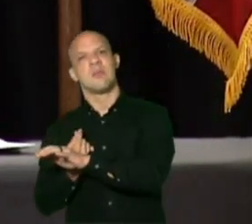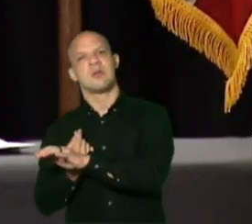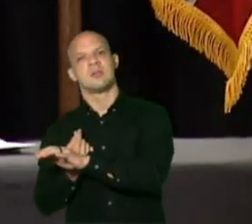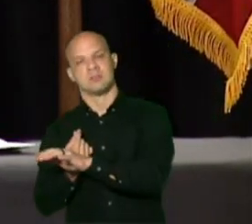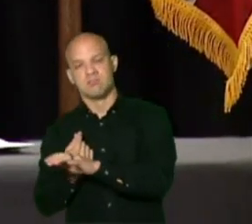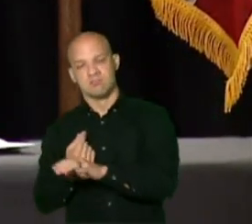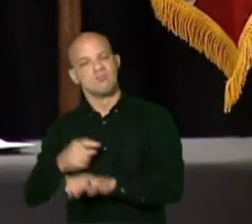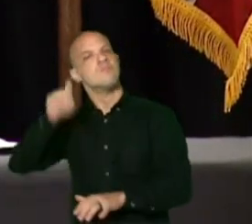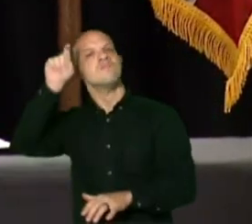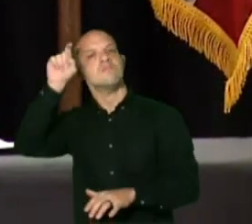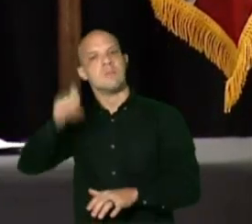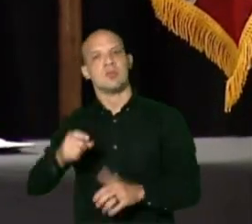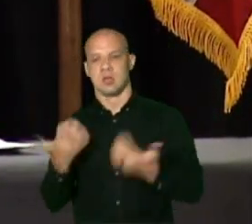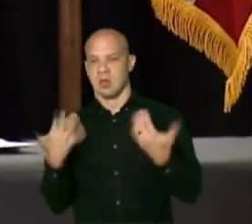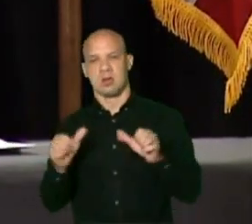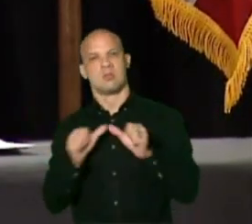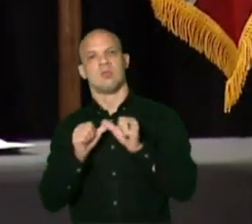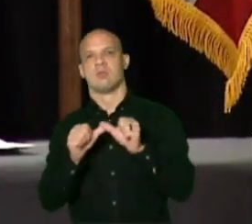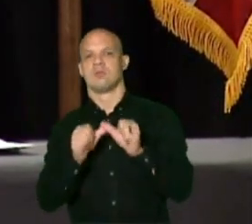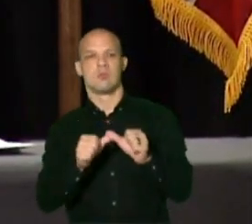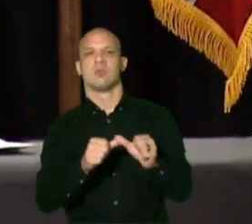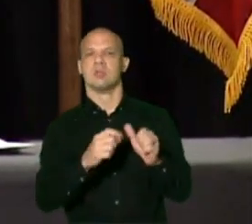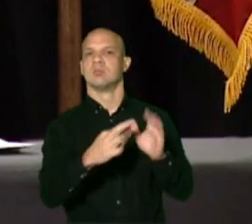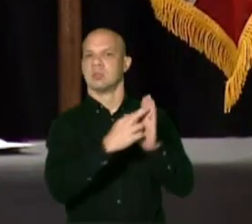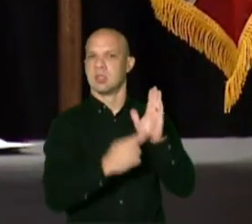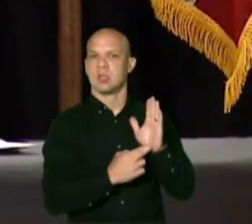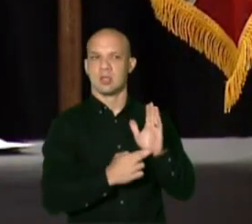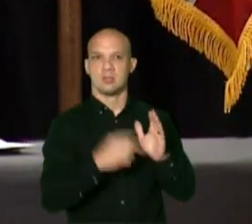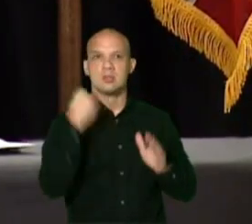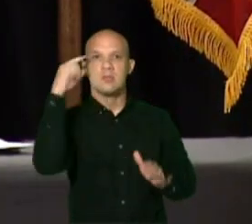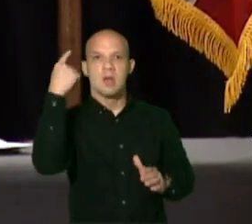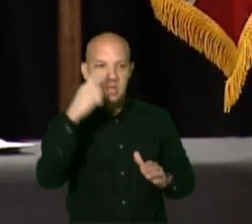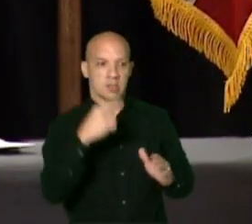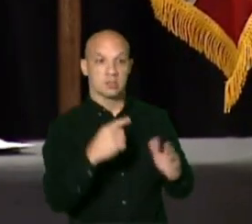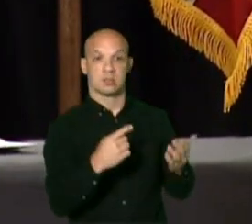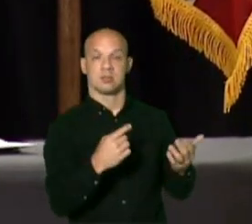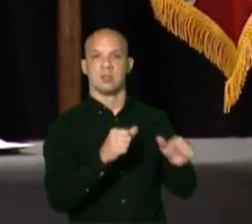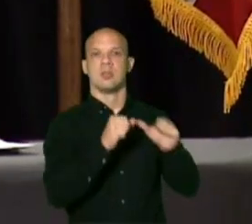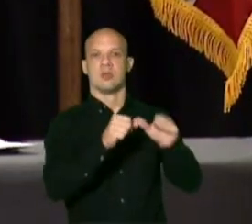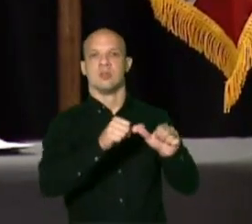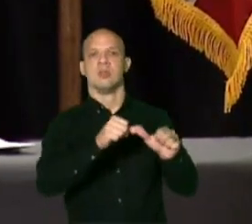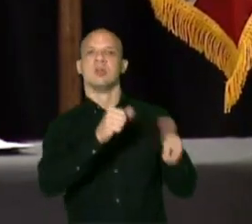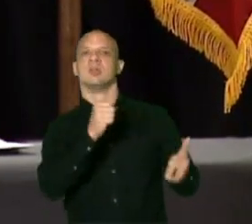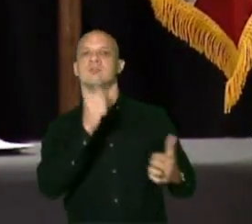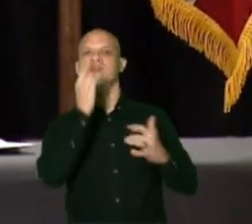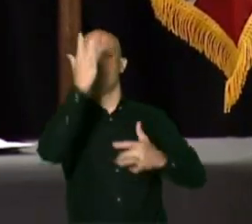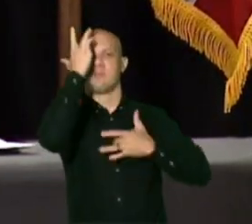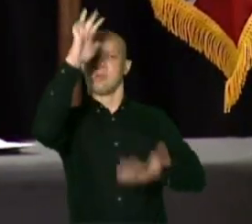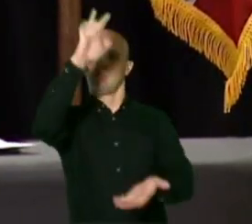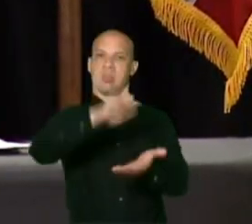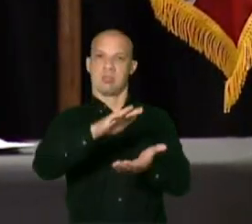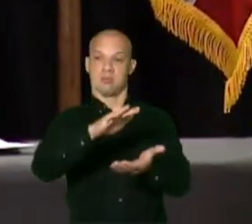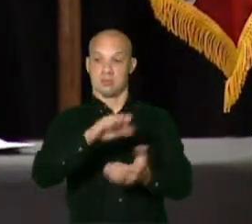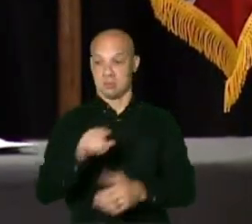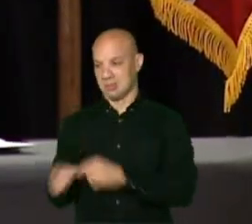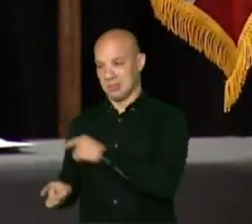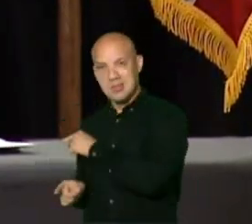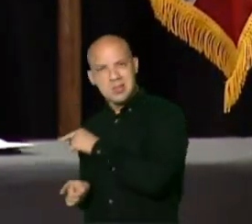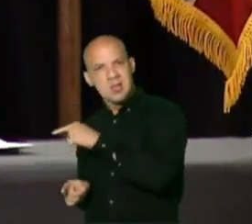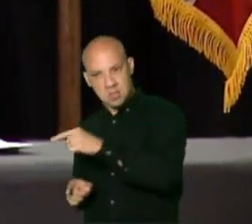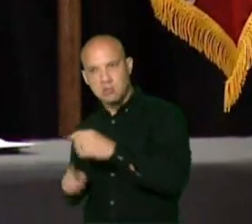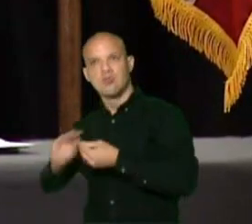mantener para detener el alza y tener buenos resultados de estas medidas que se están tomando. Esto es un dato real,